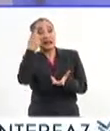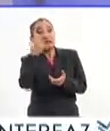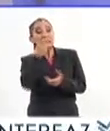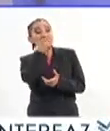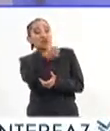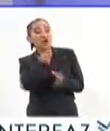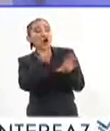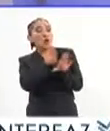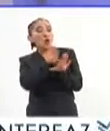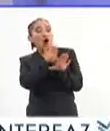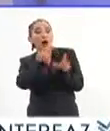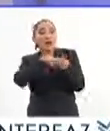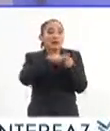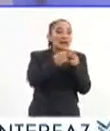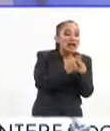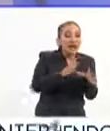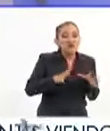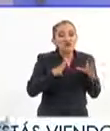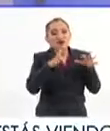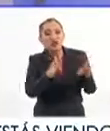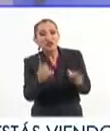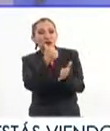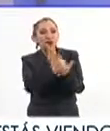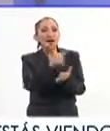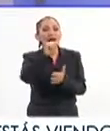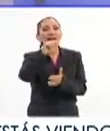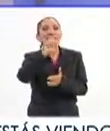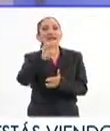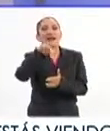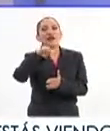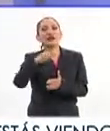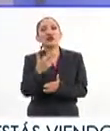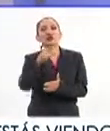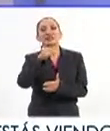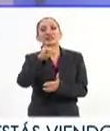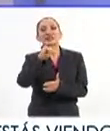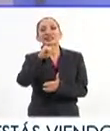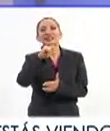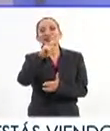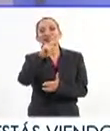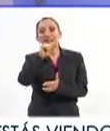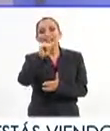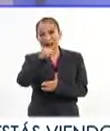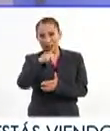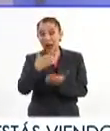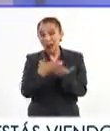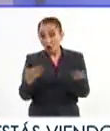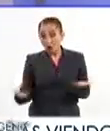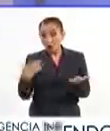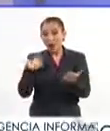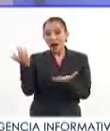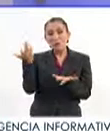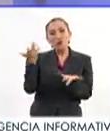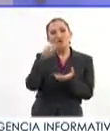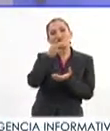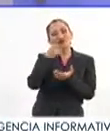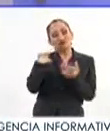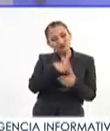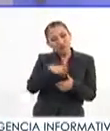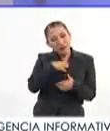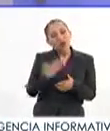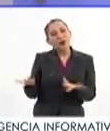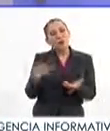consideran como aquella del inicio de la fundación de Tenochtitlan, hoy estamos festejando la fundación de esta gran ciudad